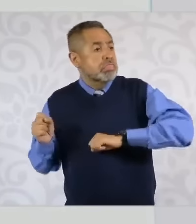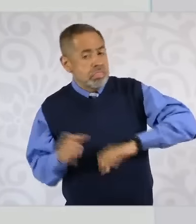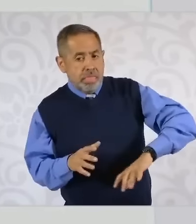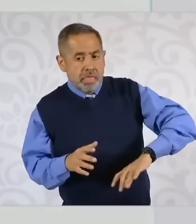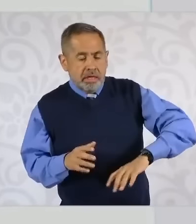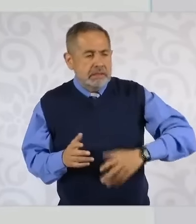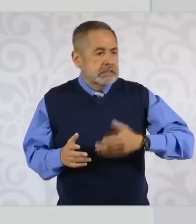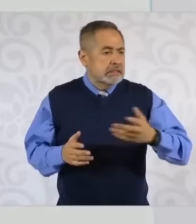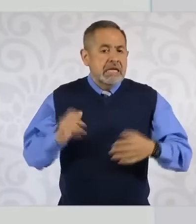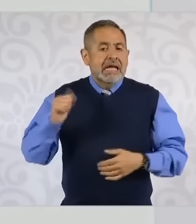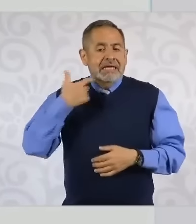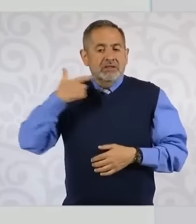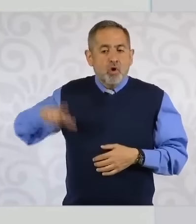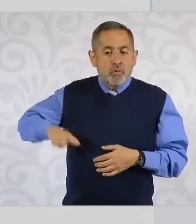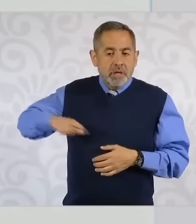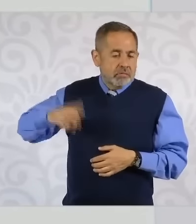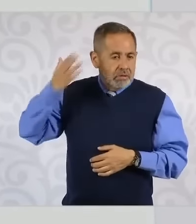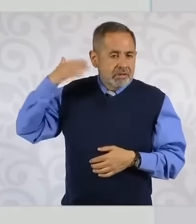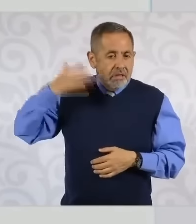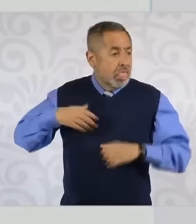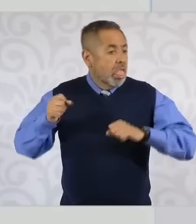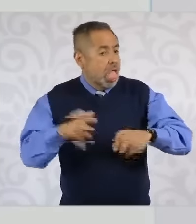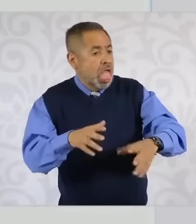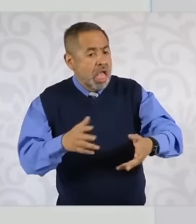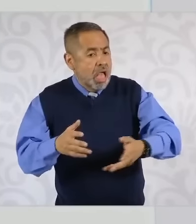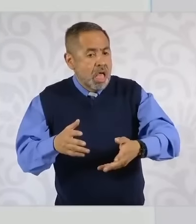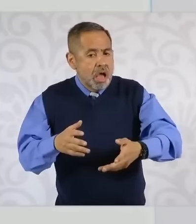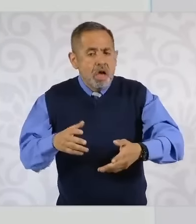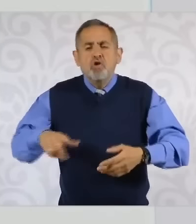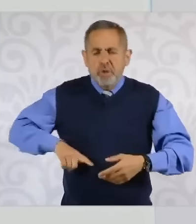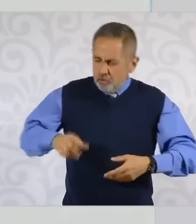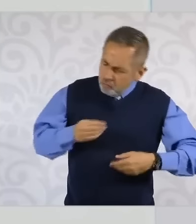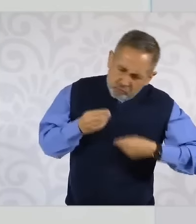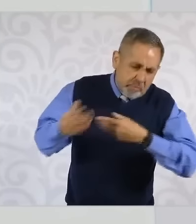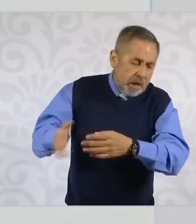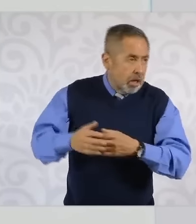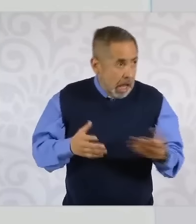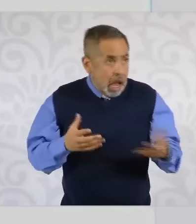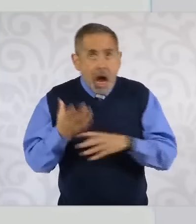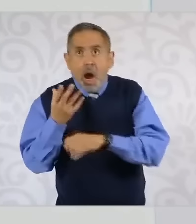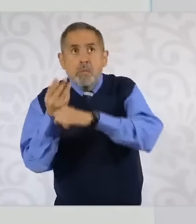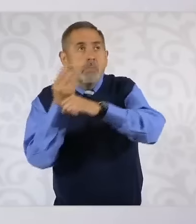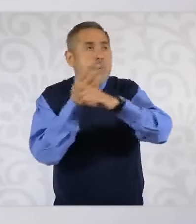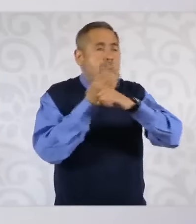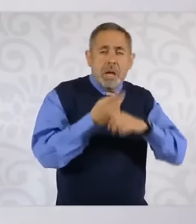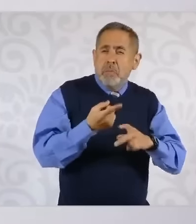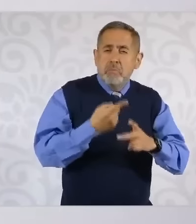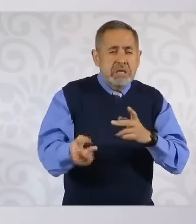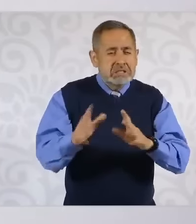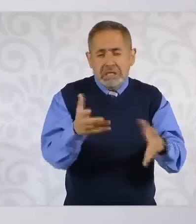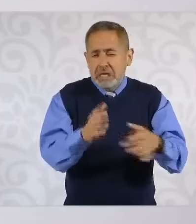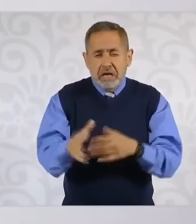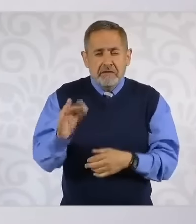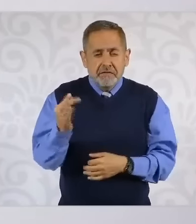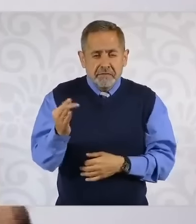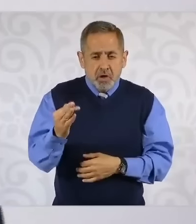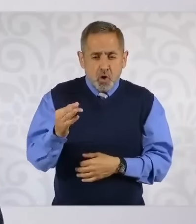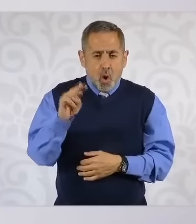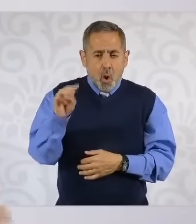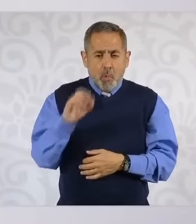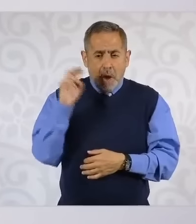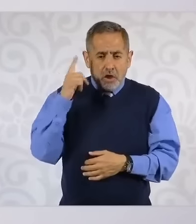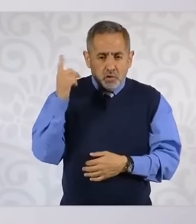los gobiernos de los estados nos van a ayudar a adecuarlos para que en febrero o marzo ya